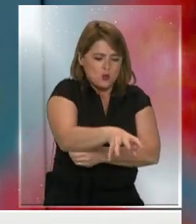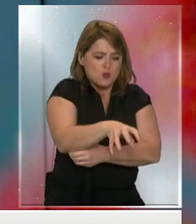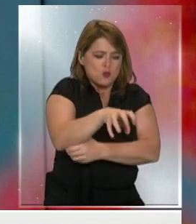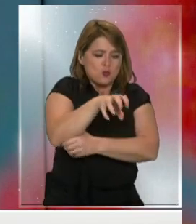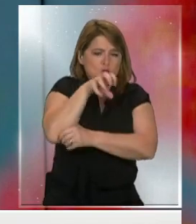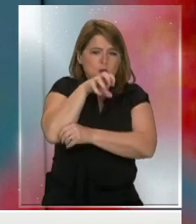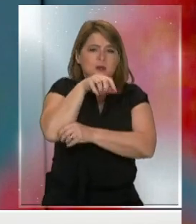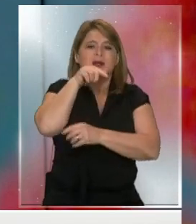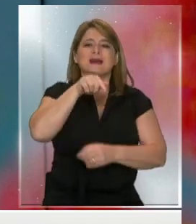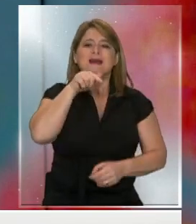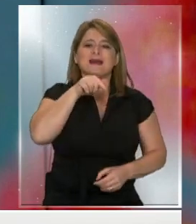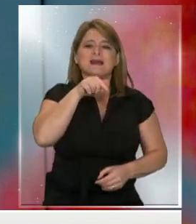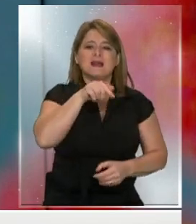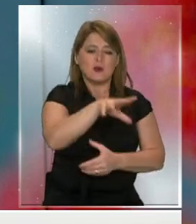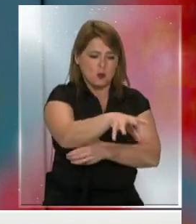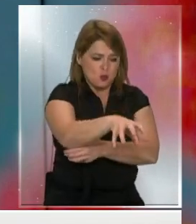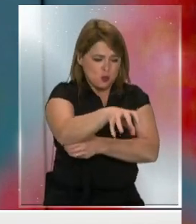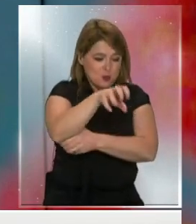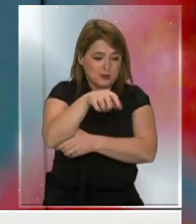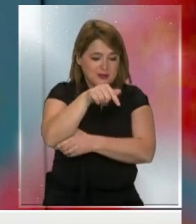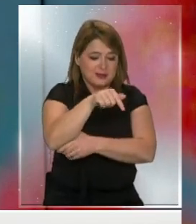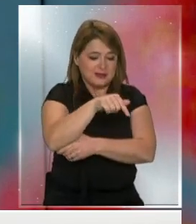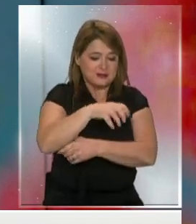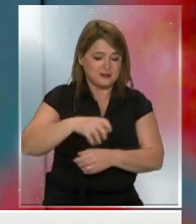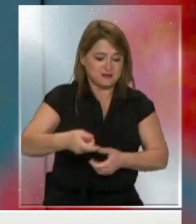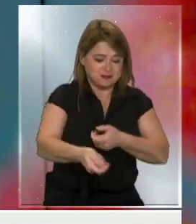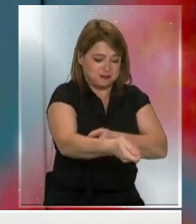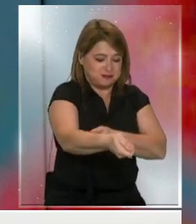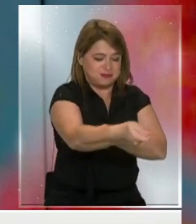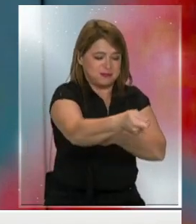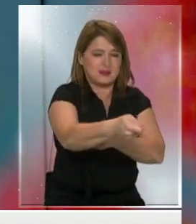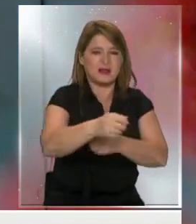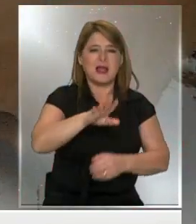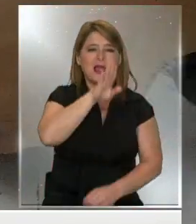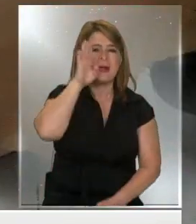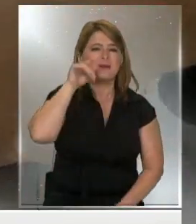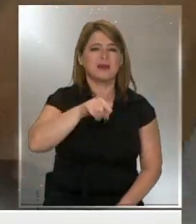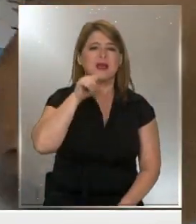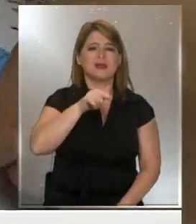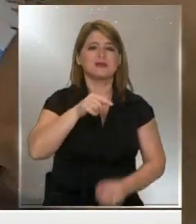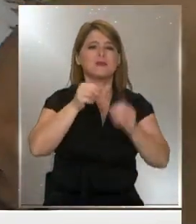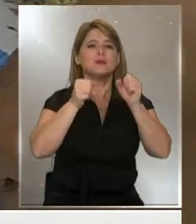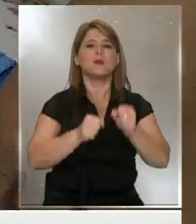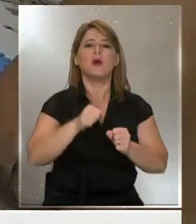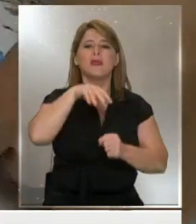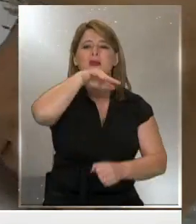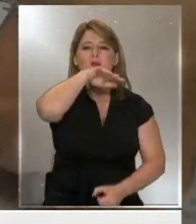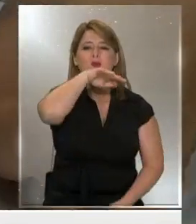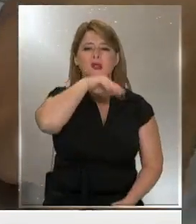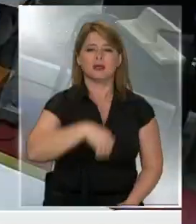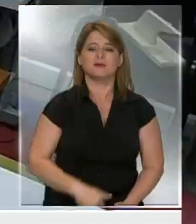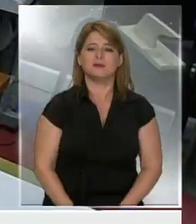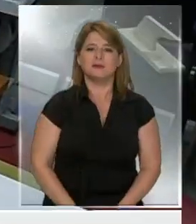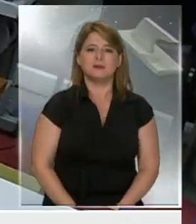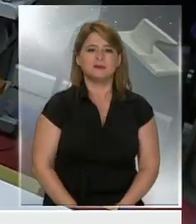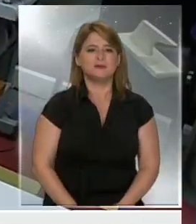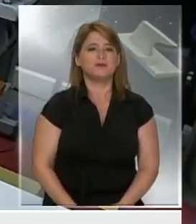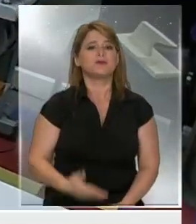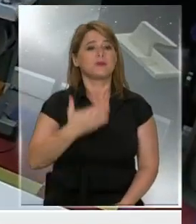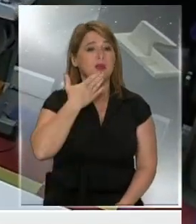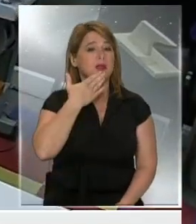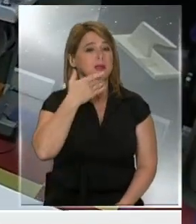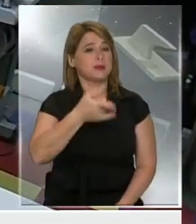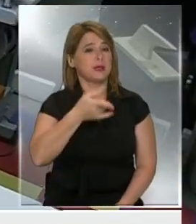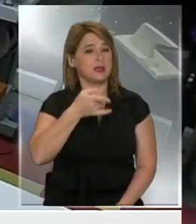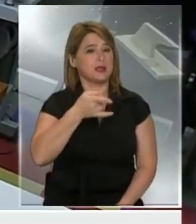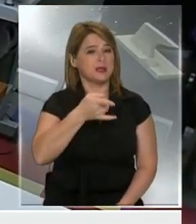bolsa, con eso uno se hace una mascarilla, pero atómica. Hay opciones también para confeccionar las mascarillas